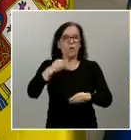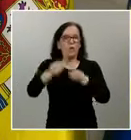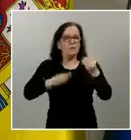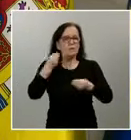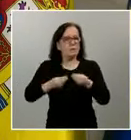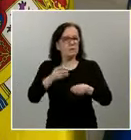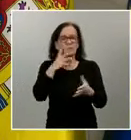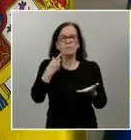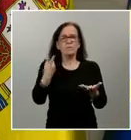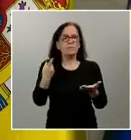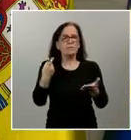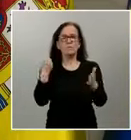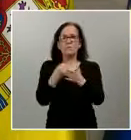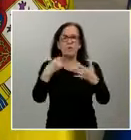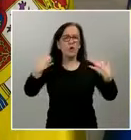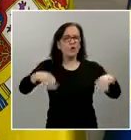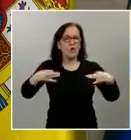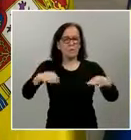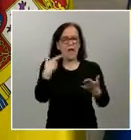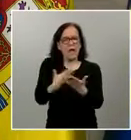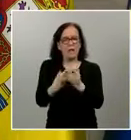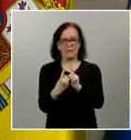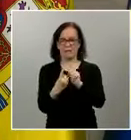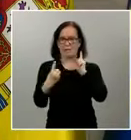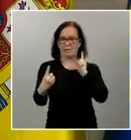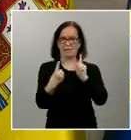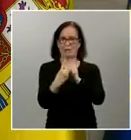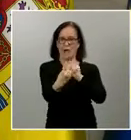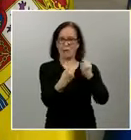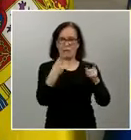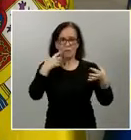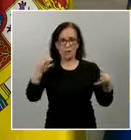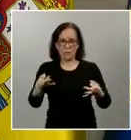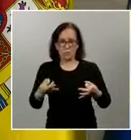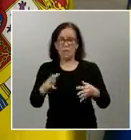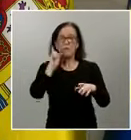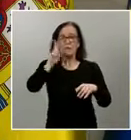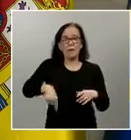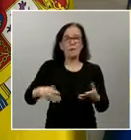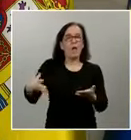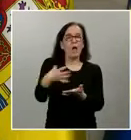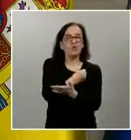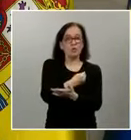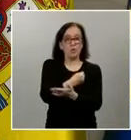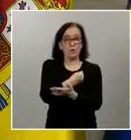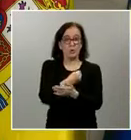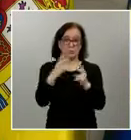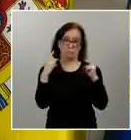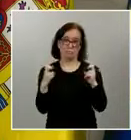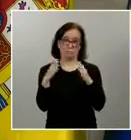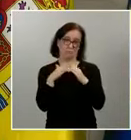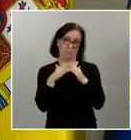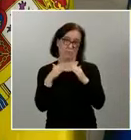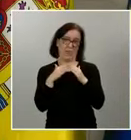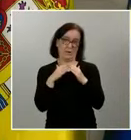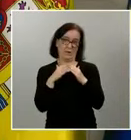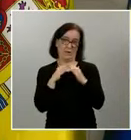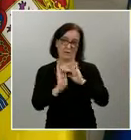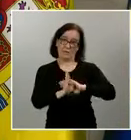y garantizando esas distancias de seguridad. Y, por supuesto, también a todos los que se han quedado en su casa, a esas personas que utilizan